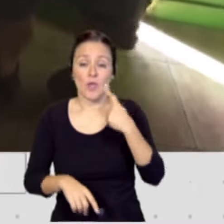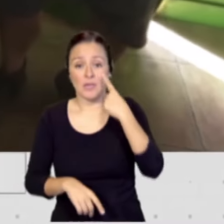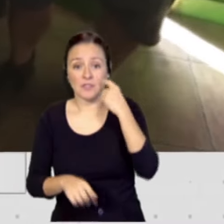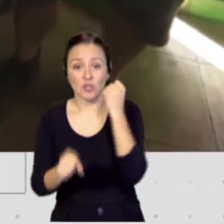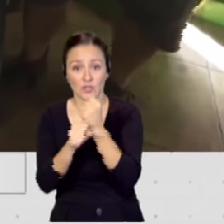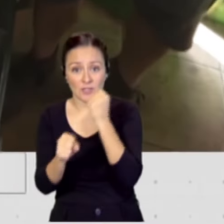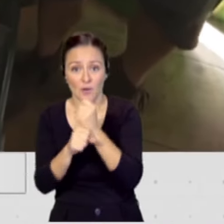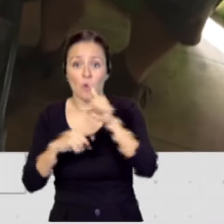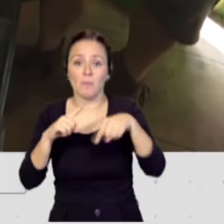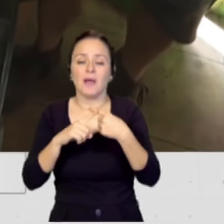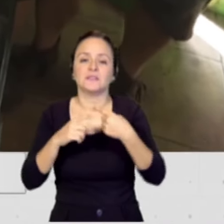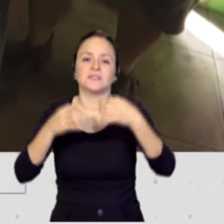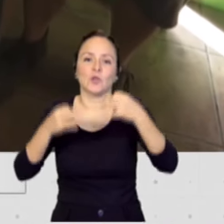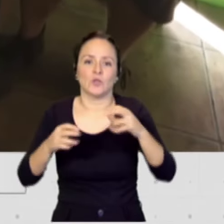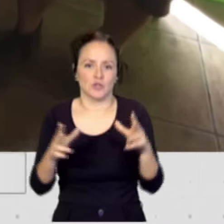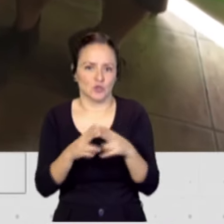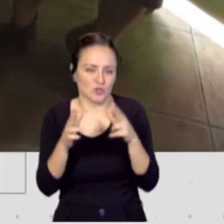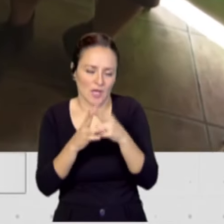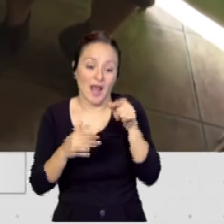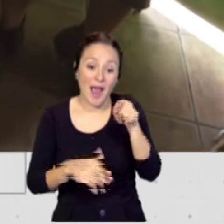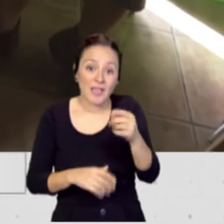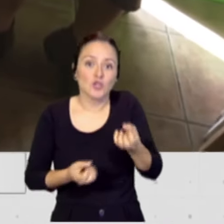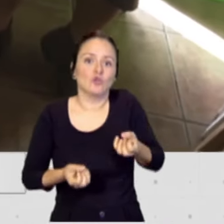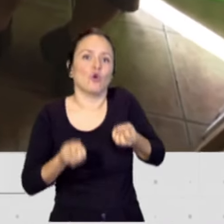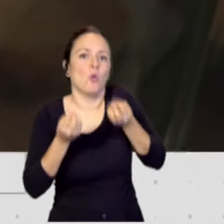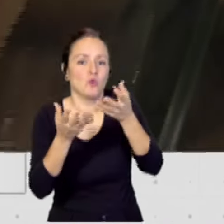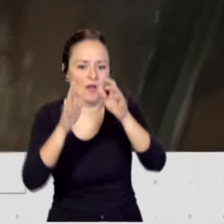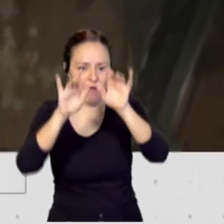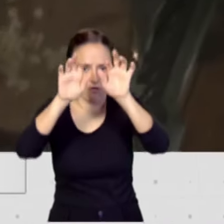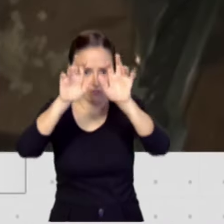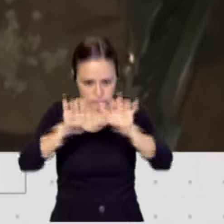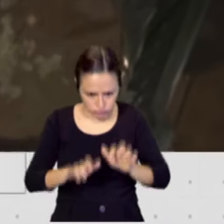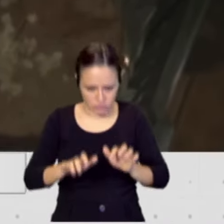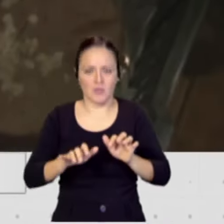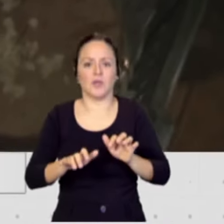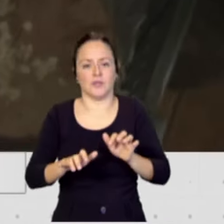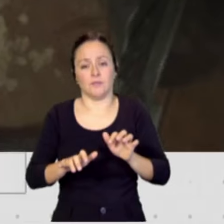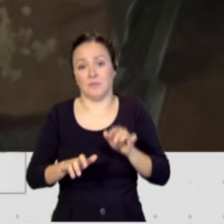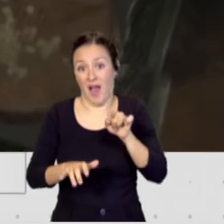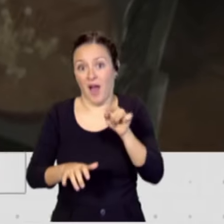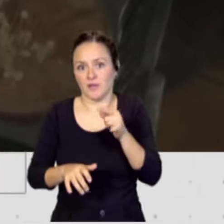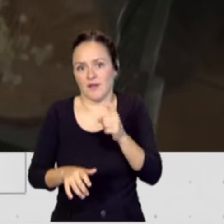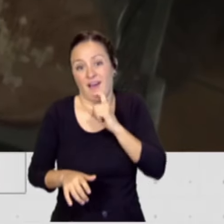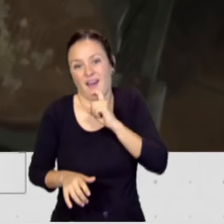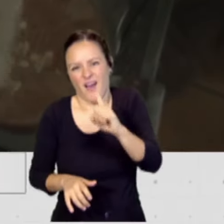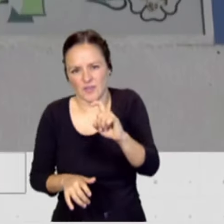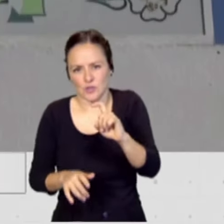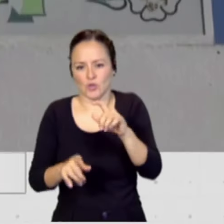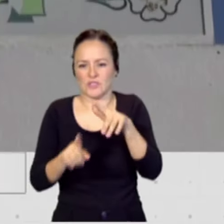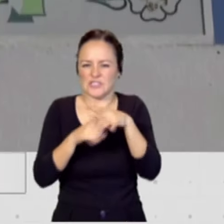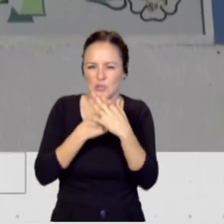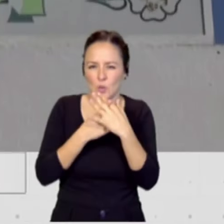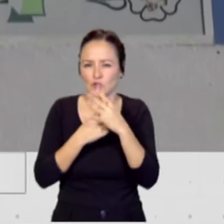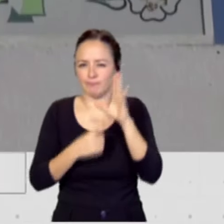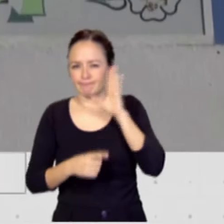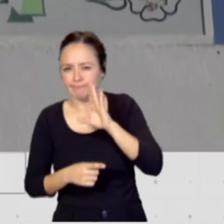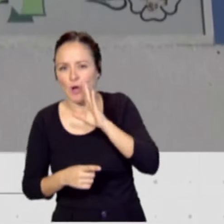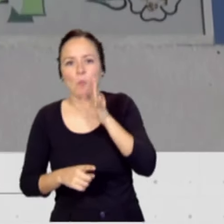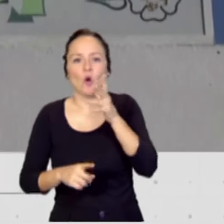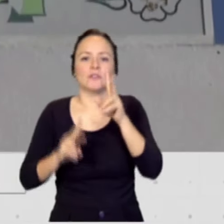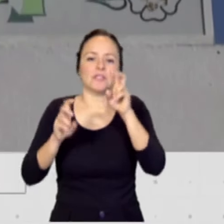psicosocial se puede hacer un comunicado en el que se valga la redundancia se comunique una irregularidad en el ámbito del orden